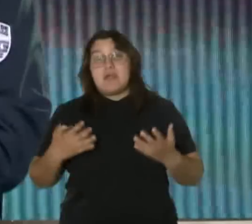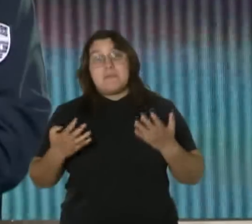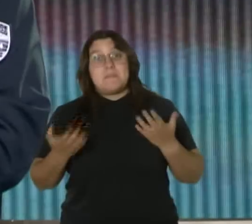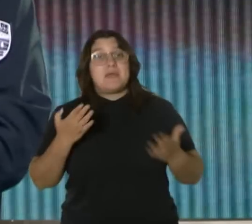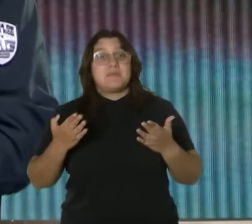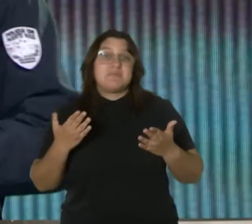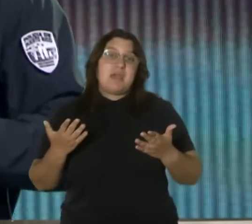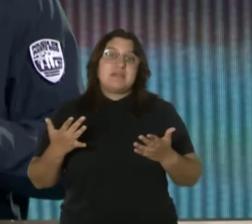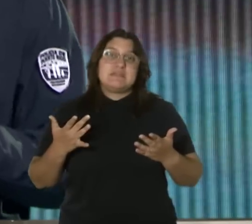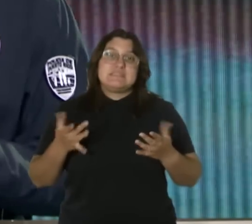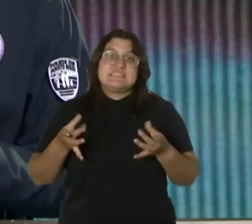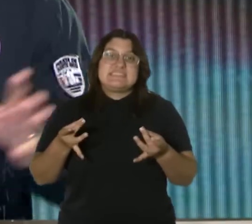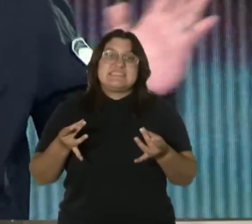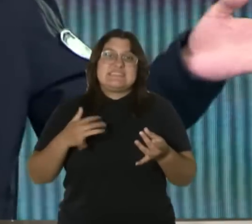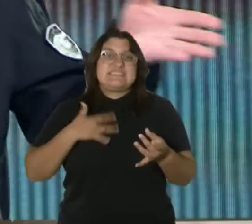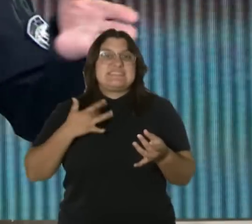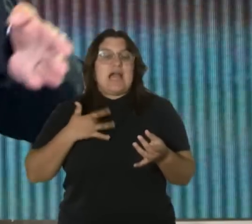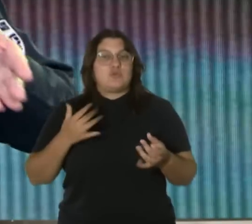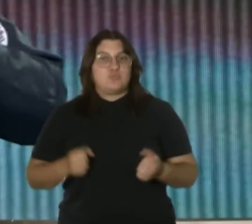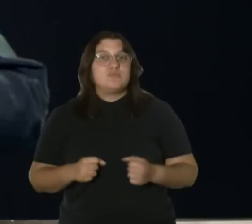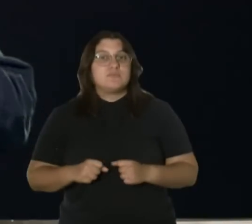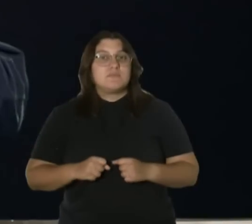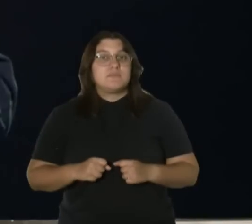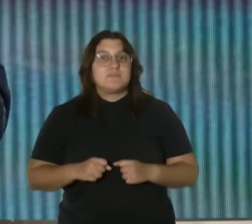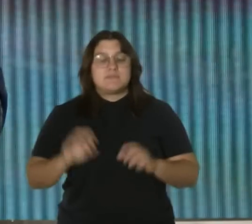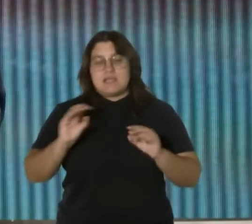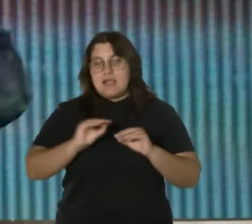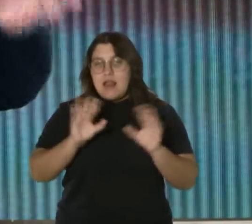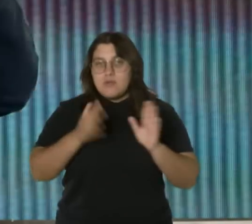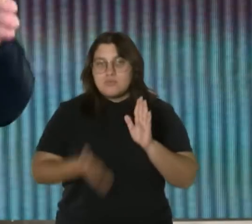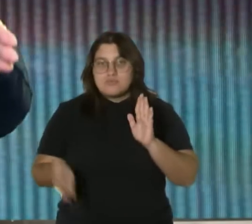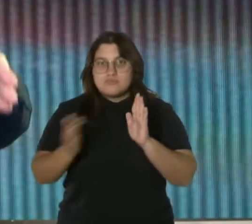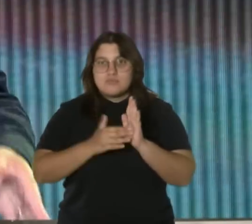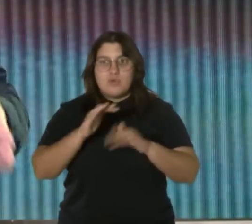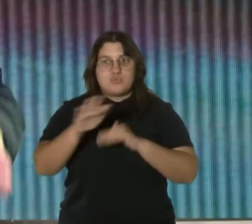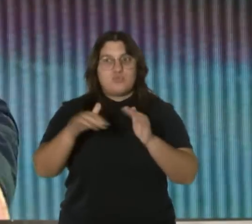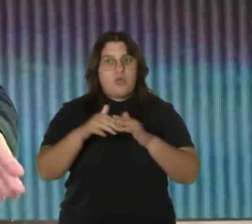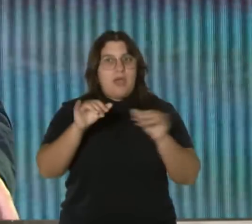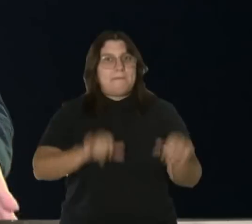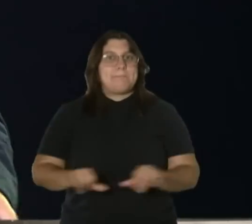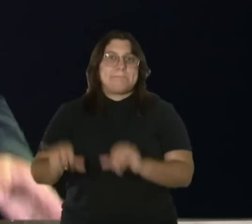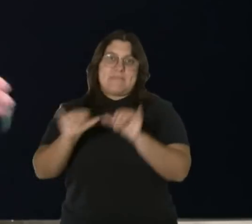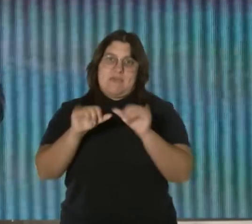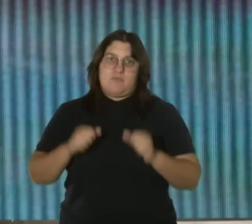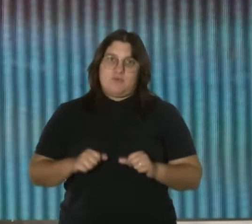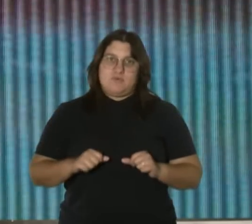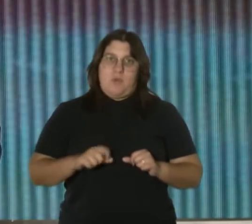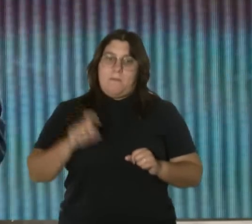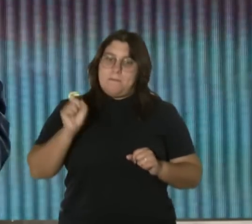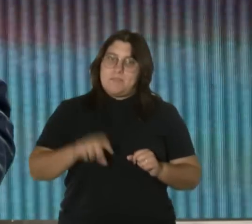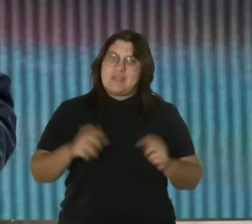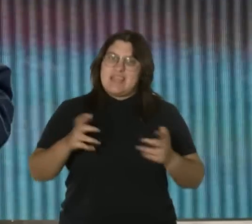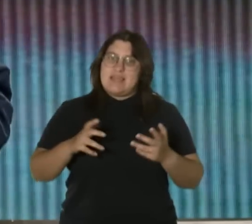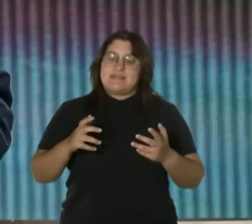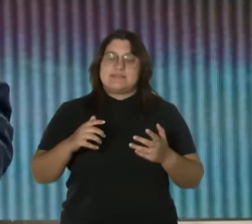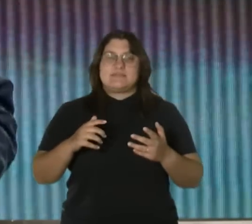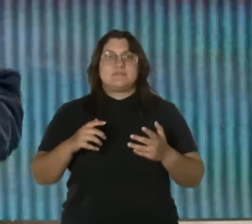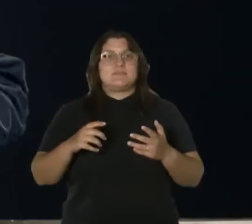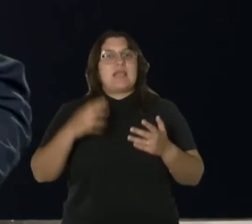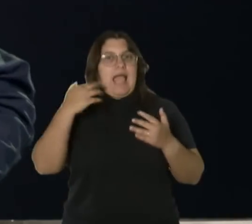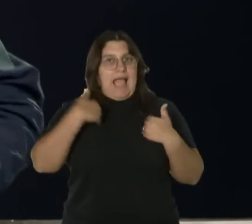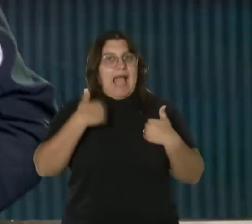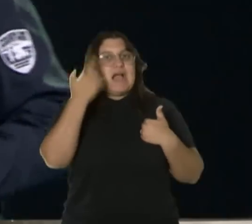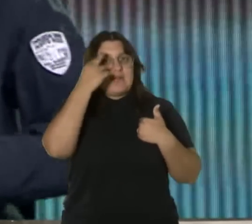tacto vuelvo todos tienen el mismo requisito tiene que tener derecho a la gente a estar en ese lugar una razón